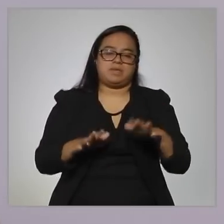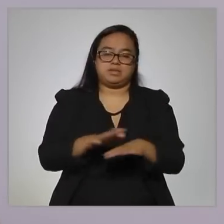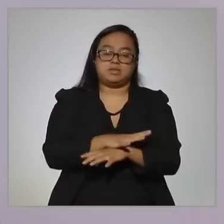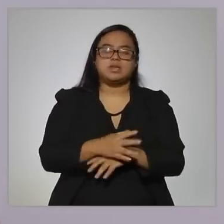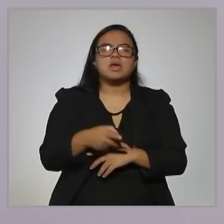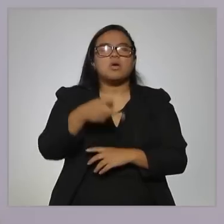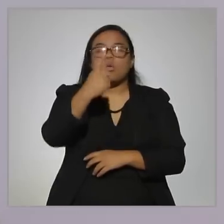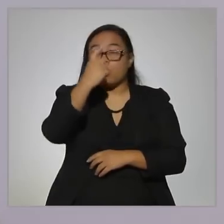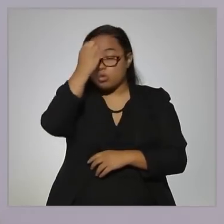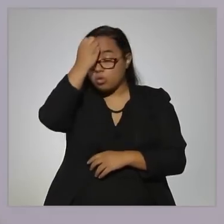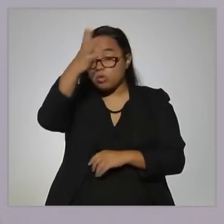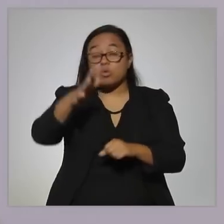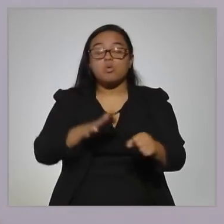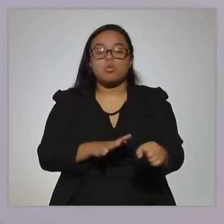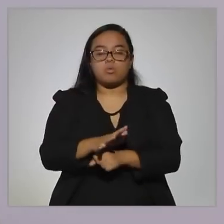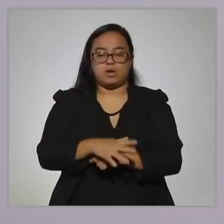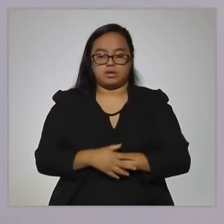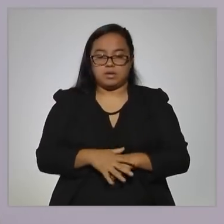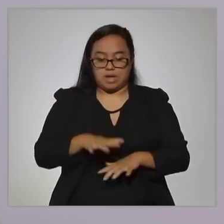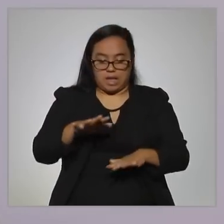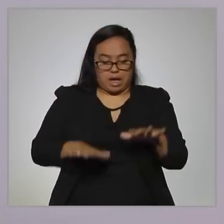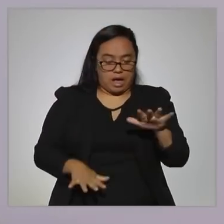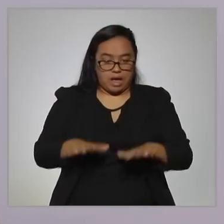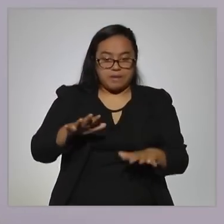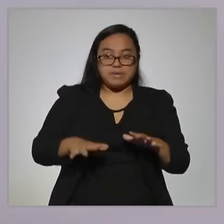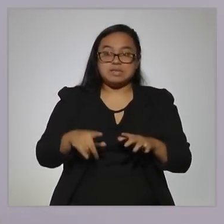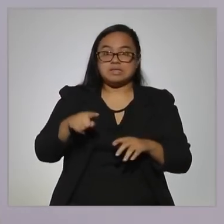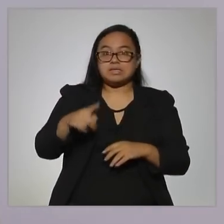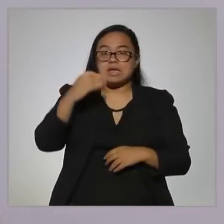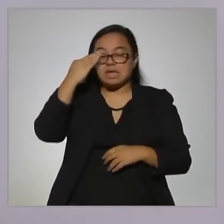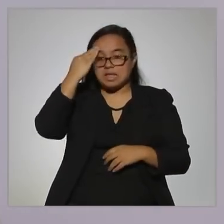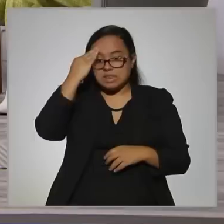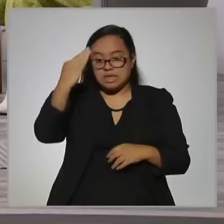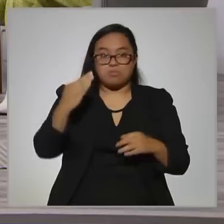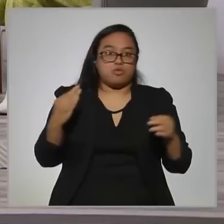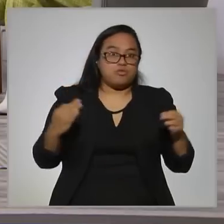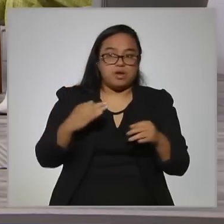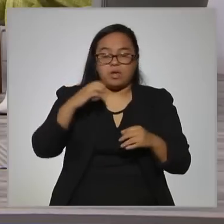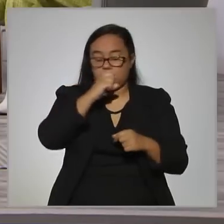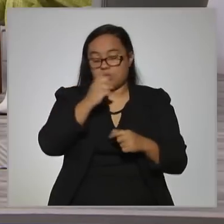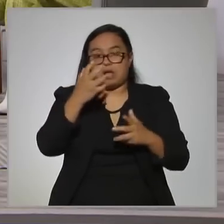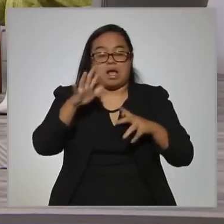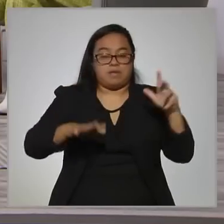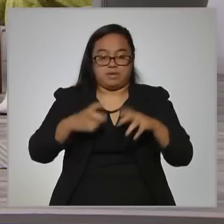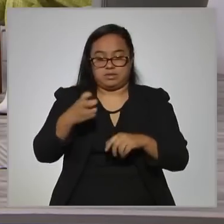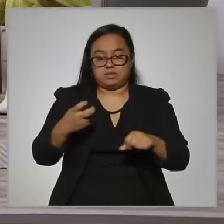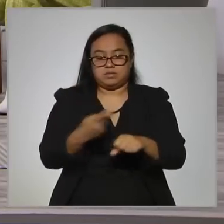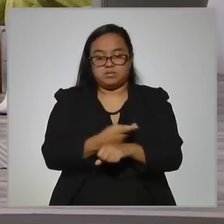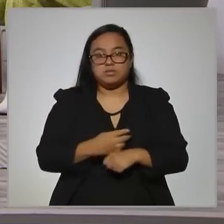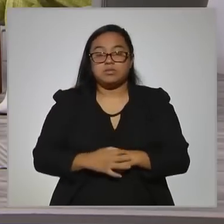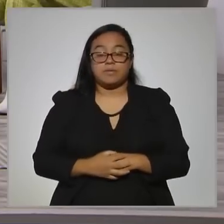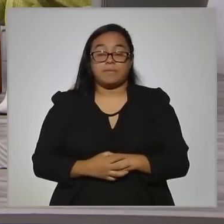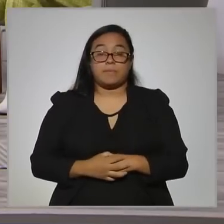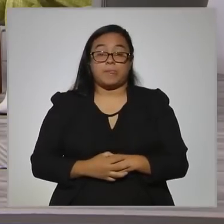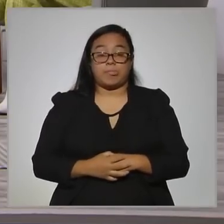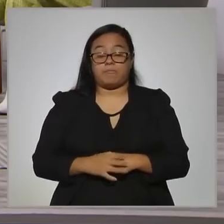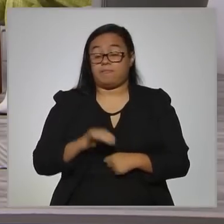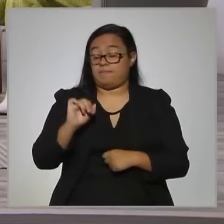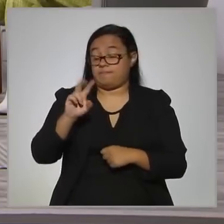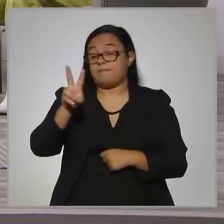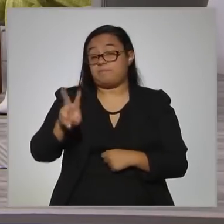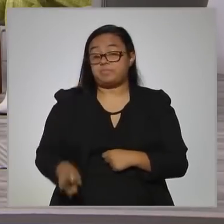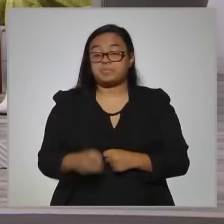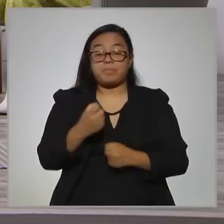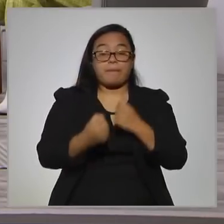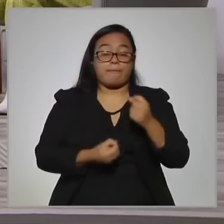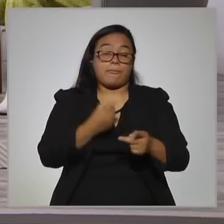algo, tiene mucho que ver hasta la cuestión climática, ¿no? Desde luego. Sí. Él tiene un impacto y hay